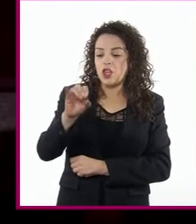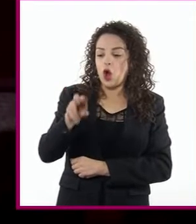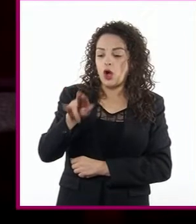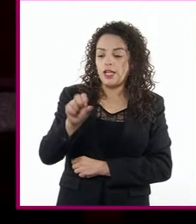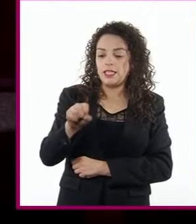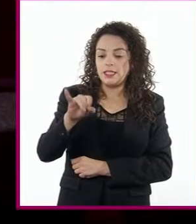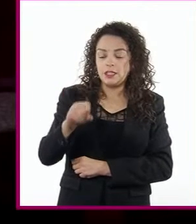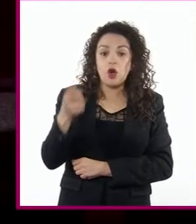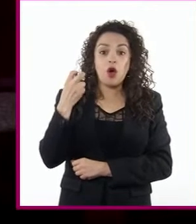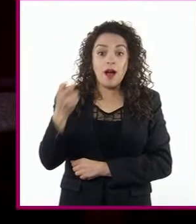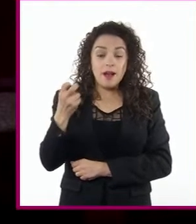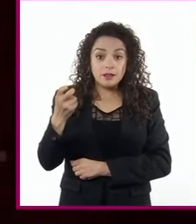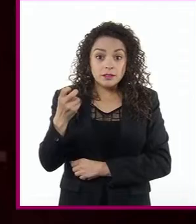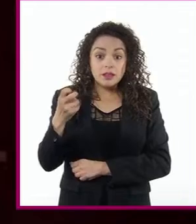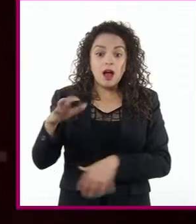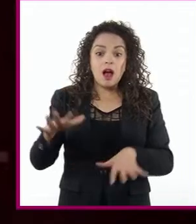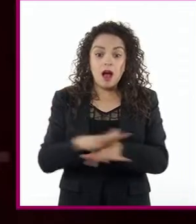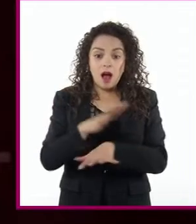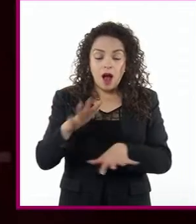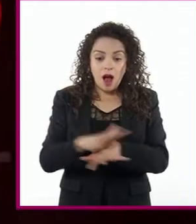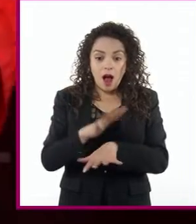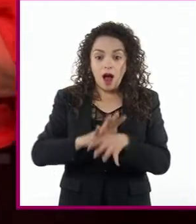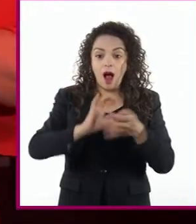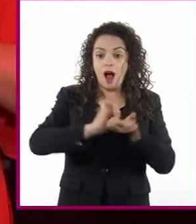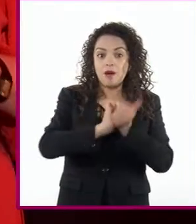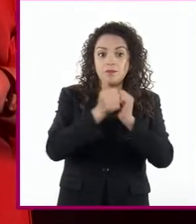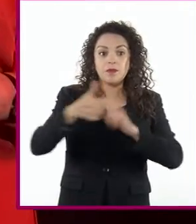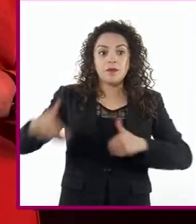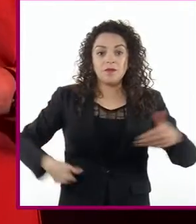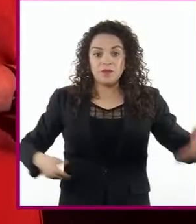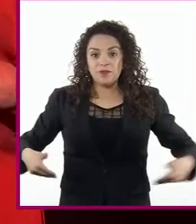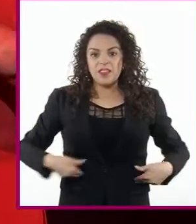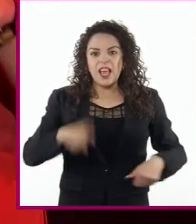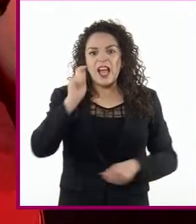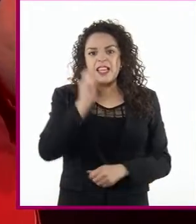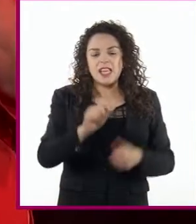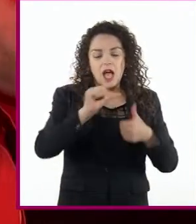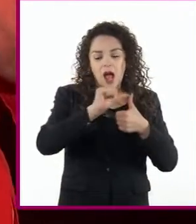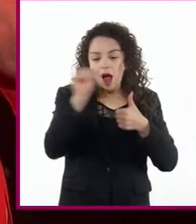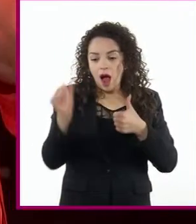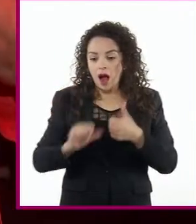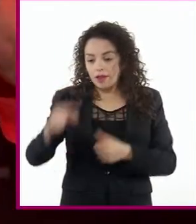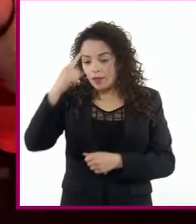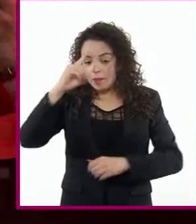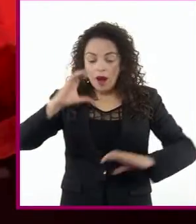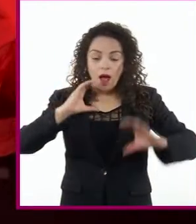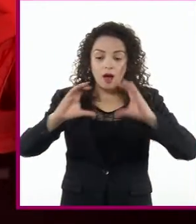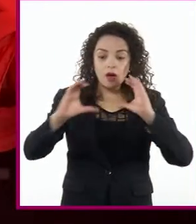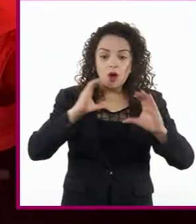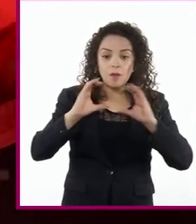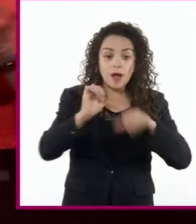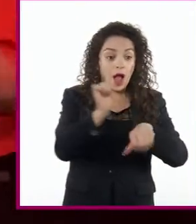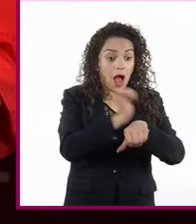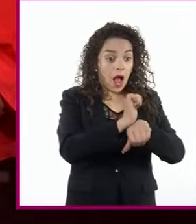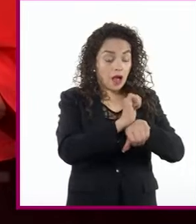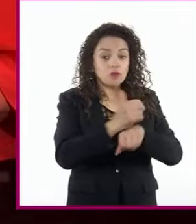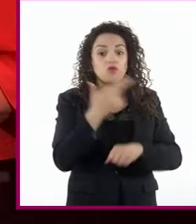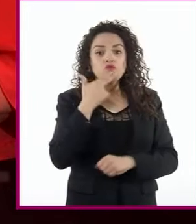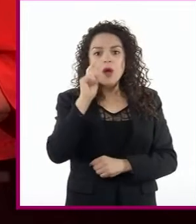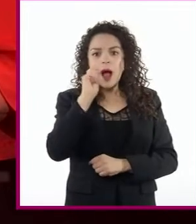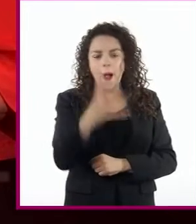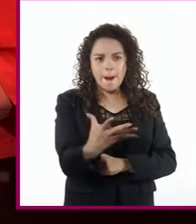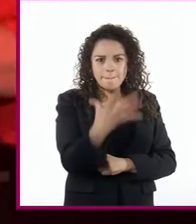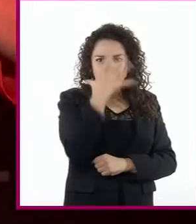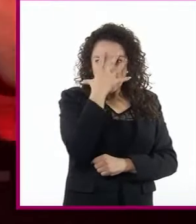ceremonias evolucionaron hacia el teatro como arte de comunicación. Los actores portaban máscaras que ayudaban